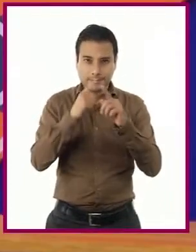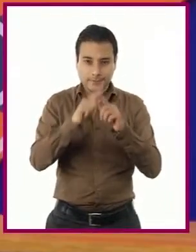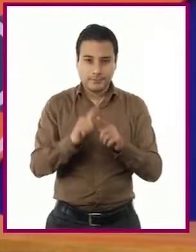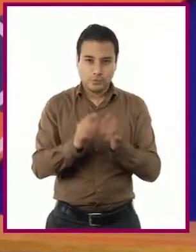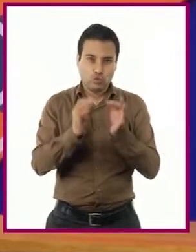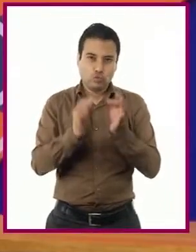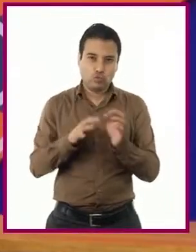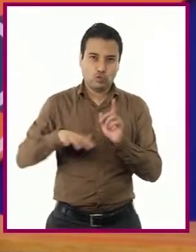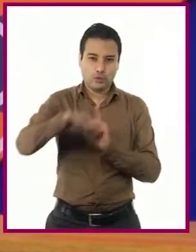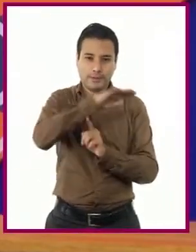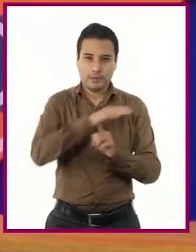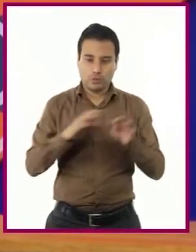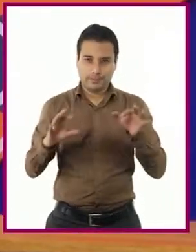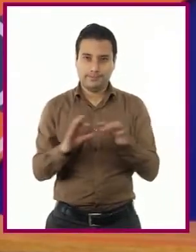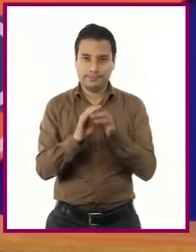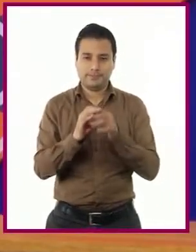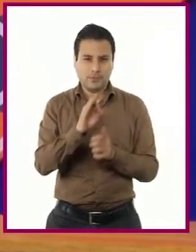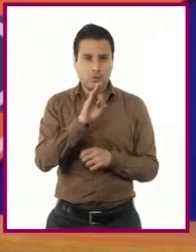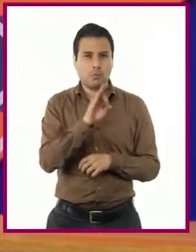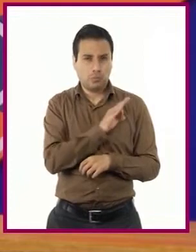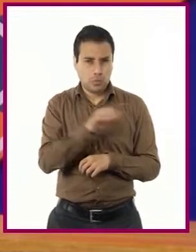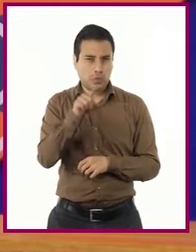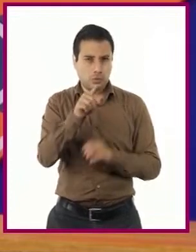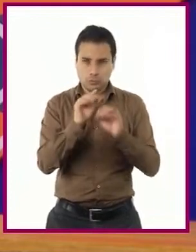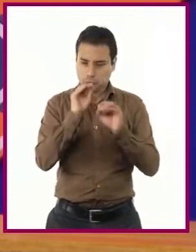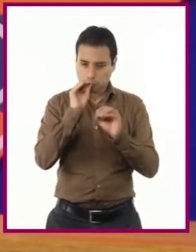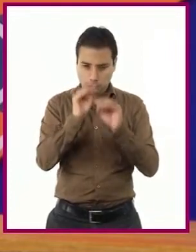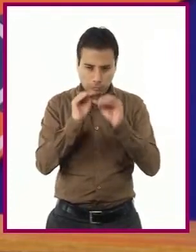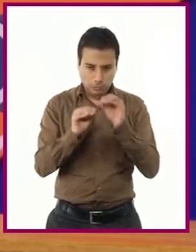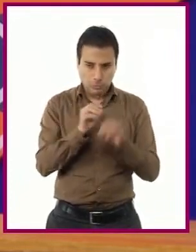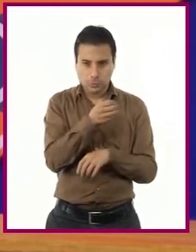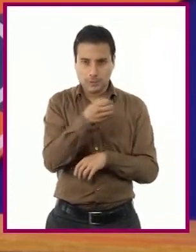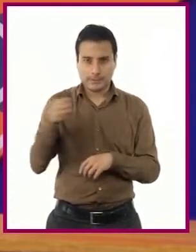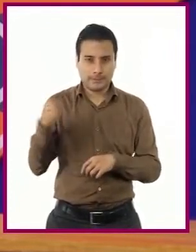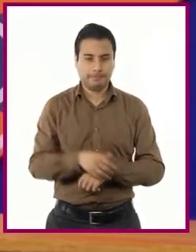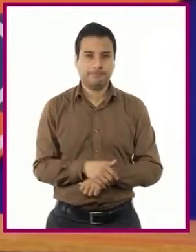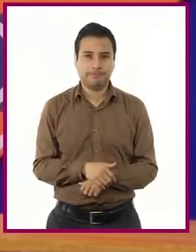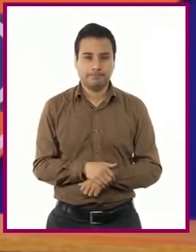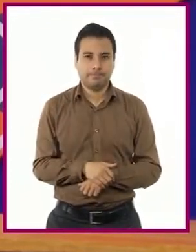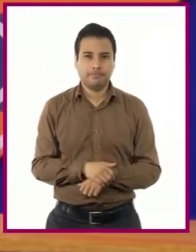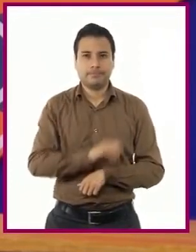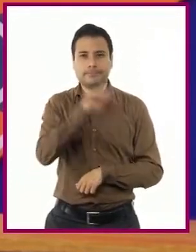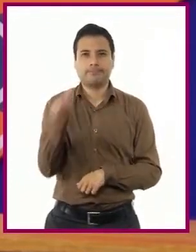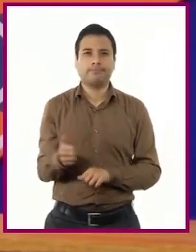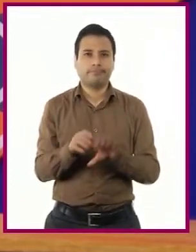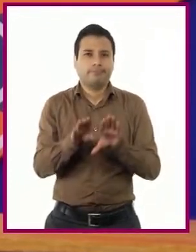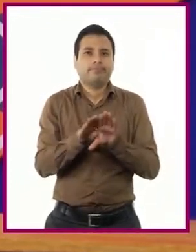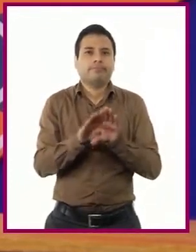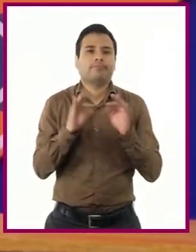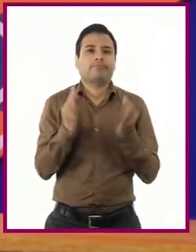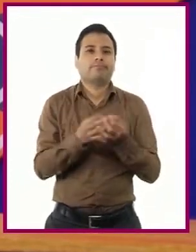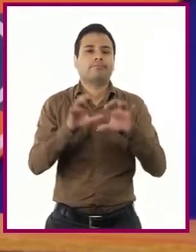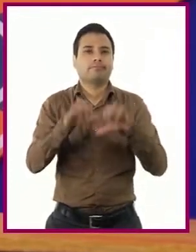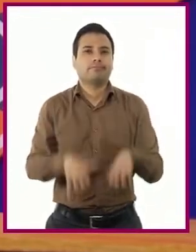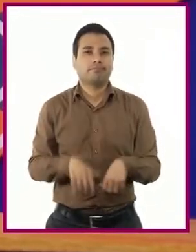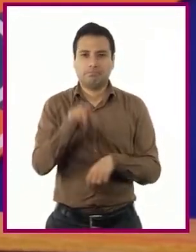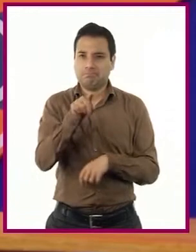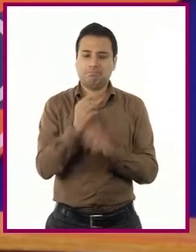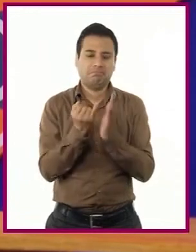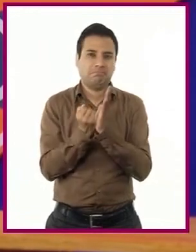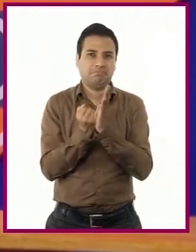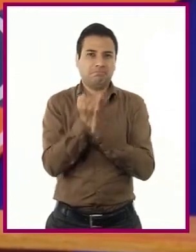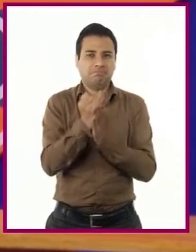contexto. Puedes organizar gráficamente y proponer en qué formato se realizará para que su